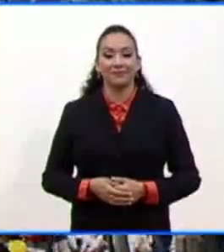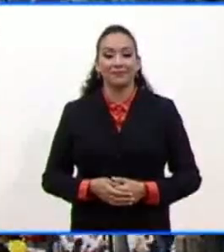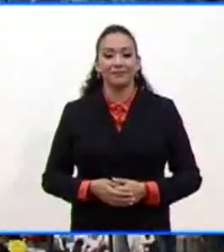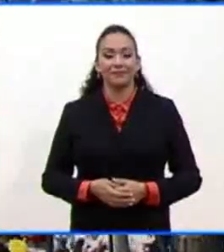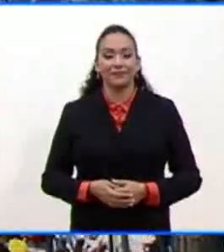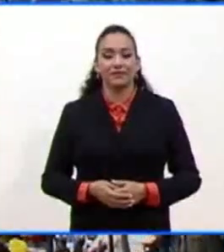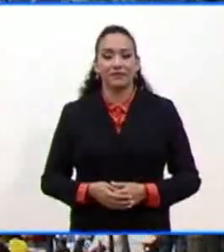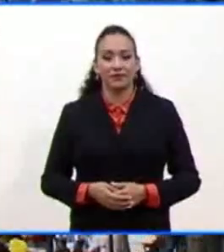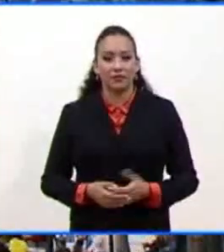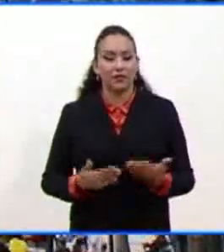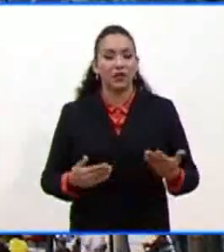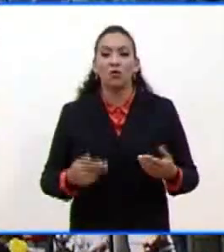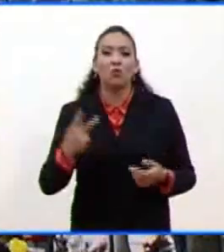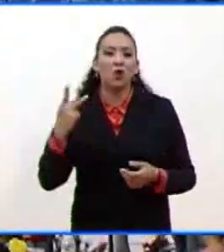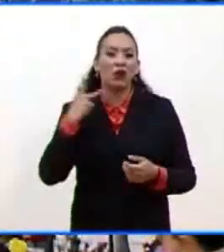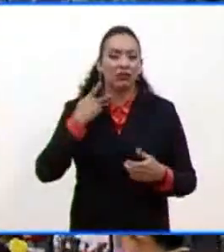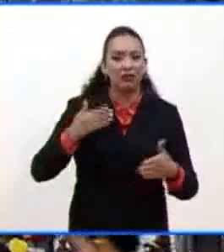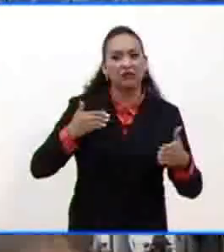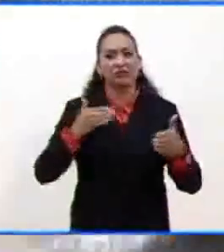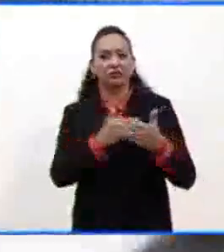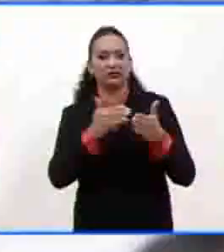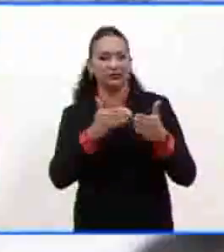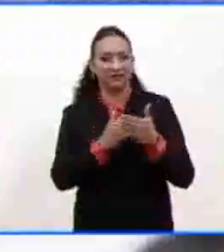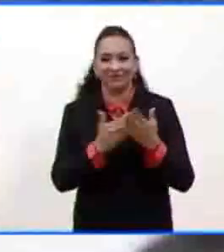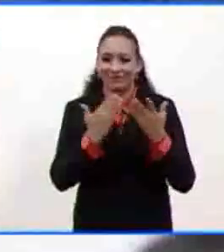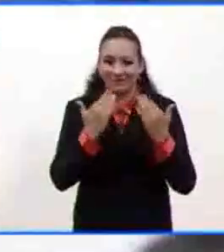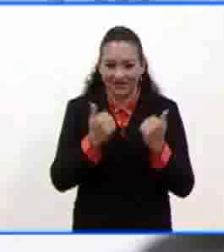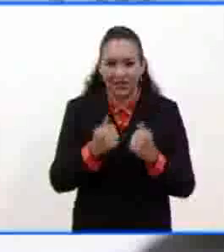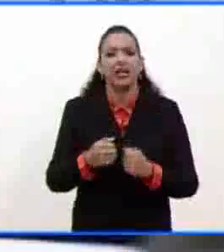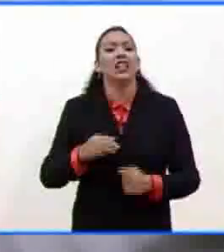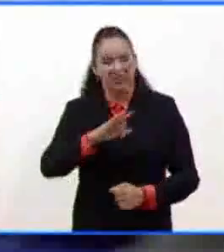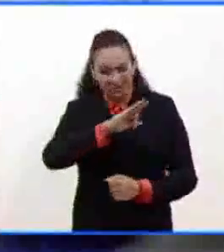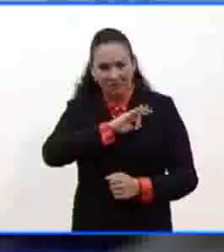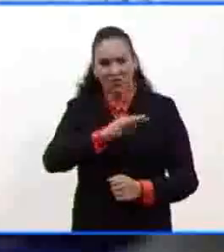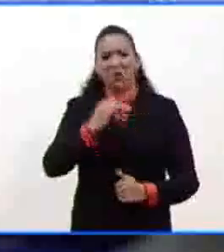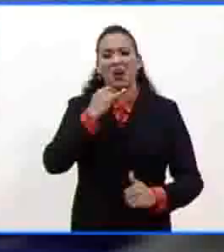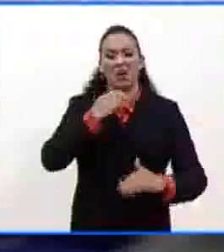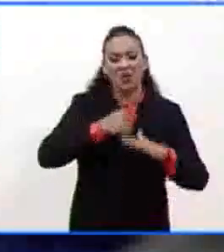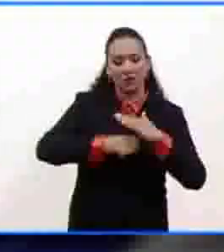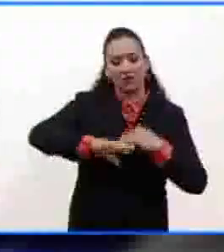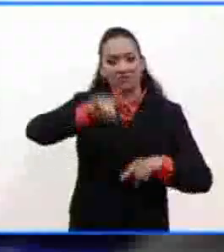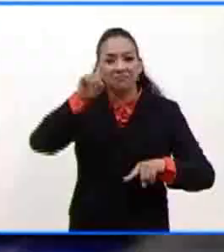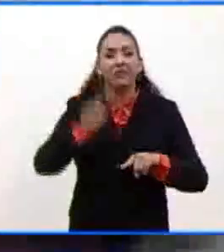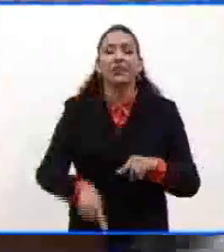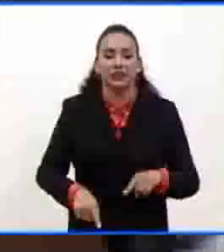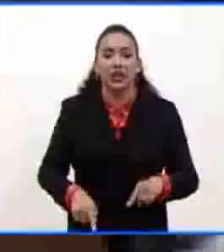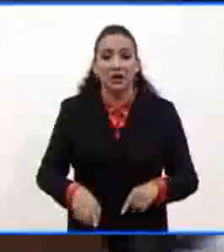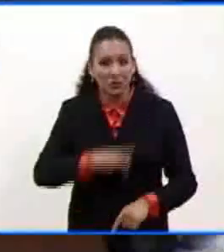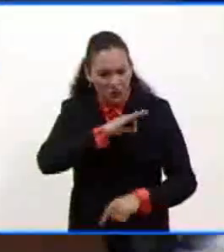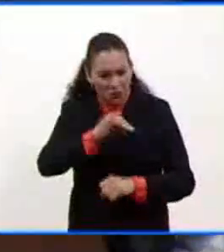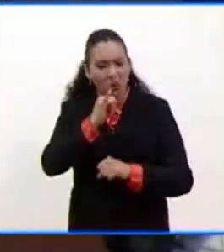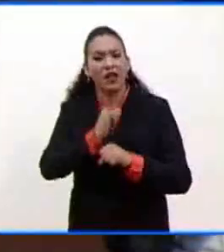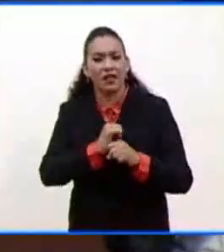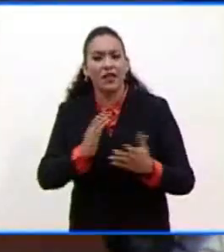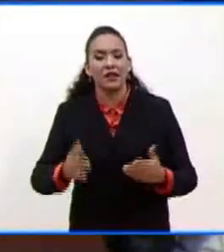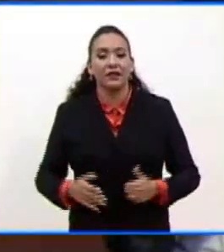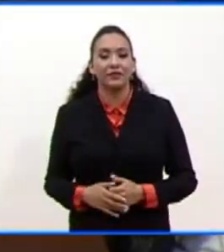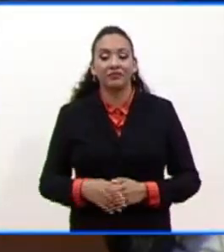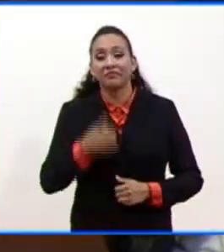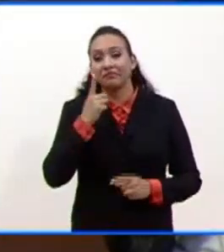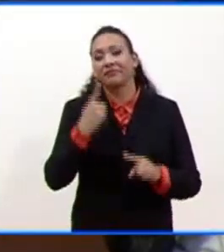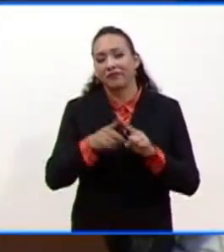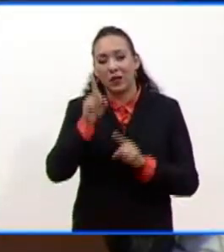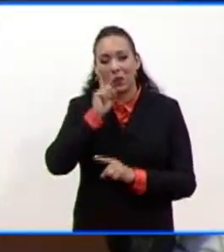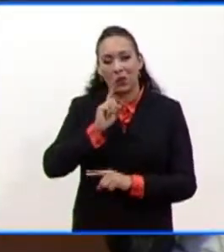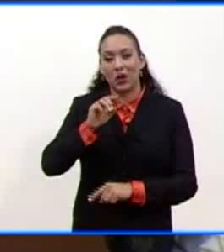No hay frontera política que obstaculice la lucha contra la corrupción, aseguró Celia Maya, consejera